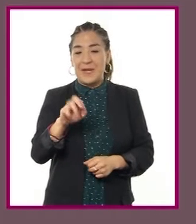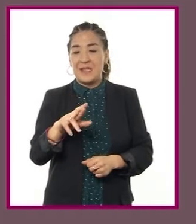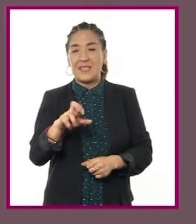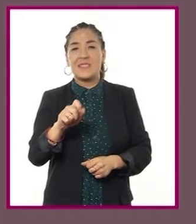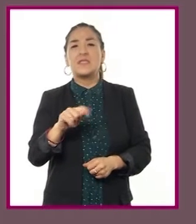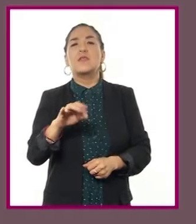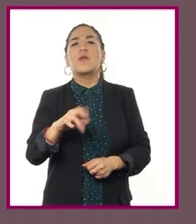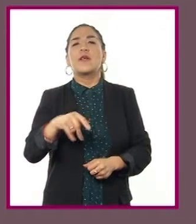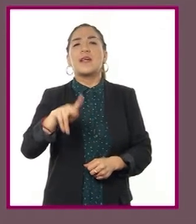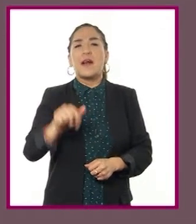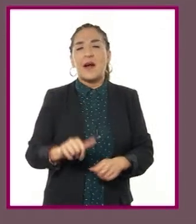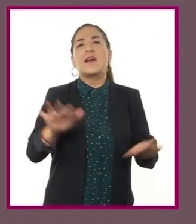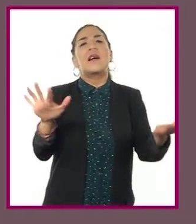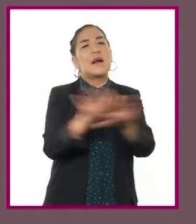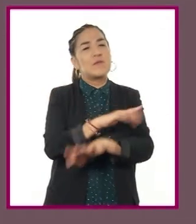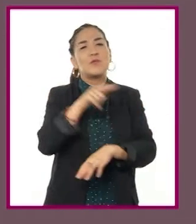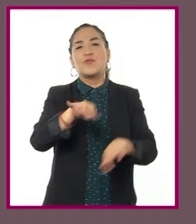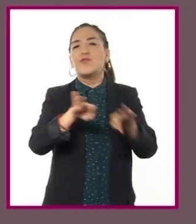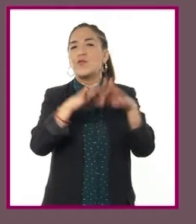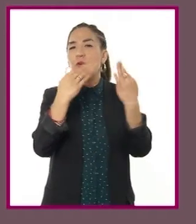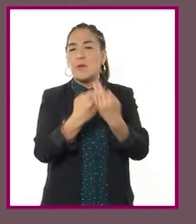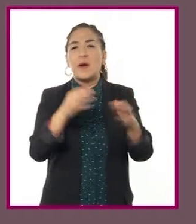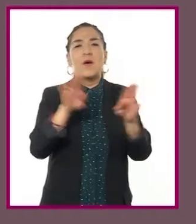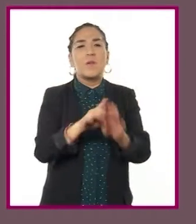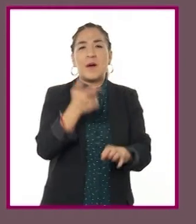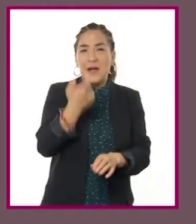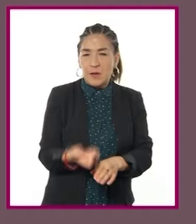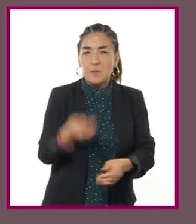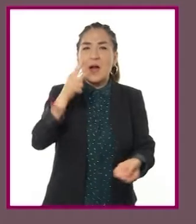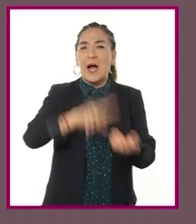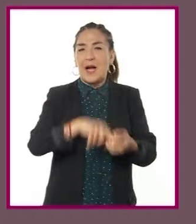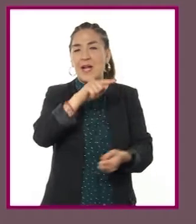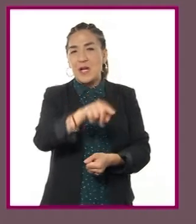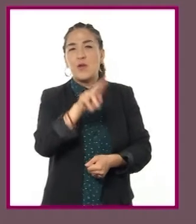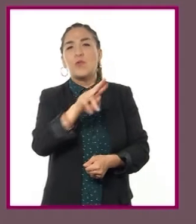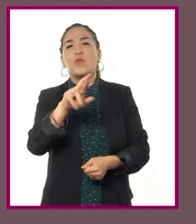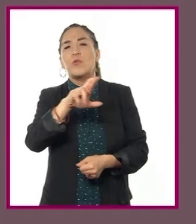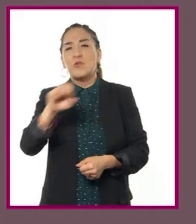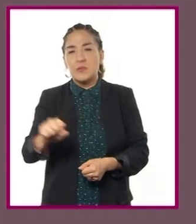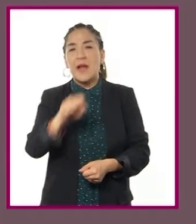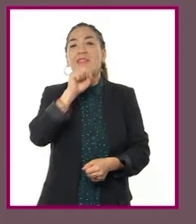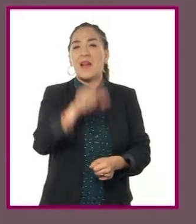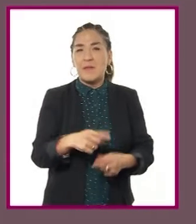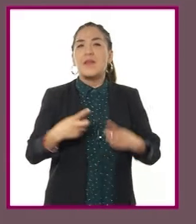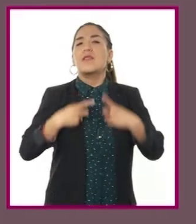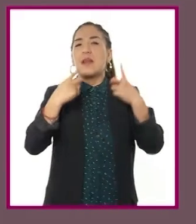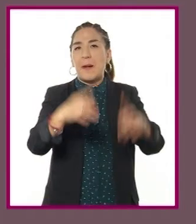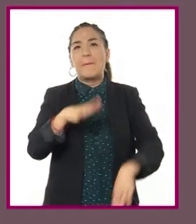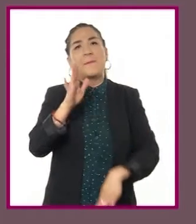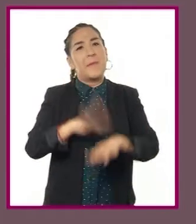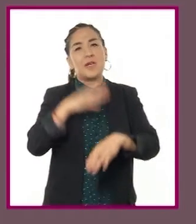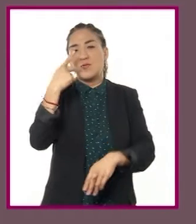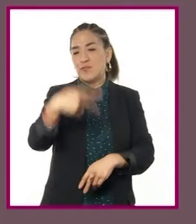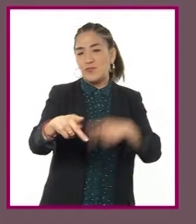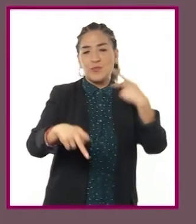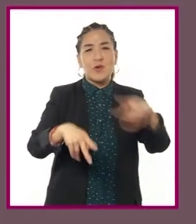se modificaron las estructuras económicas internas de la URSS. Se concedió mayor autonomía a las comunidades